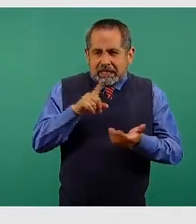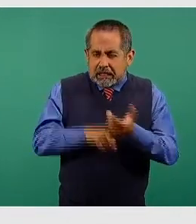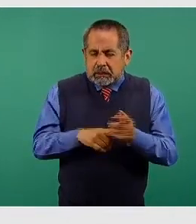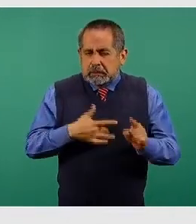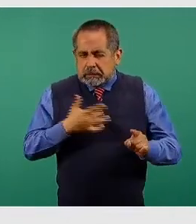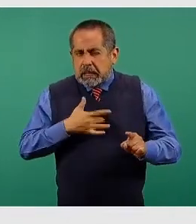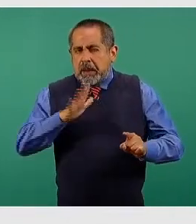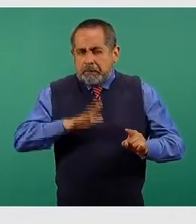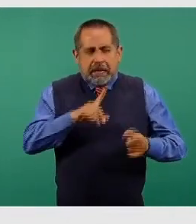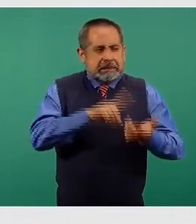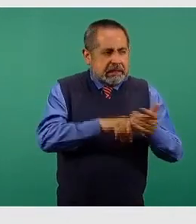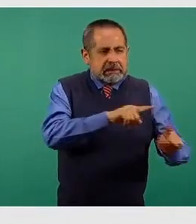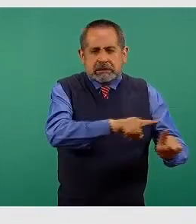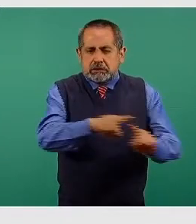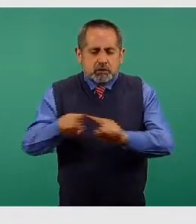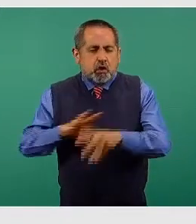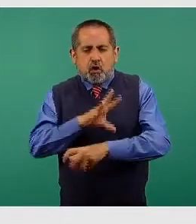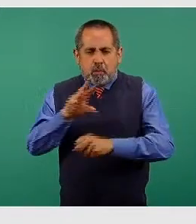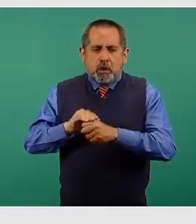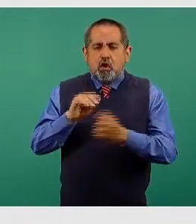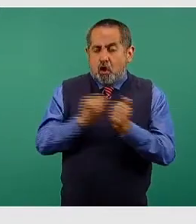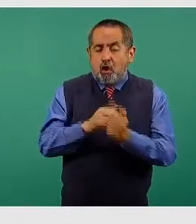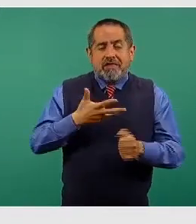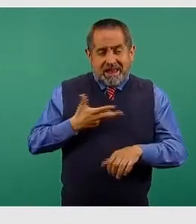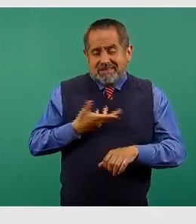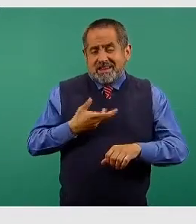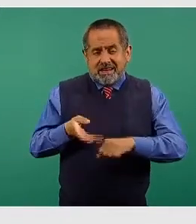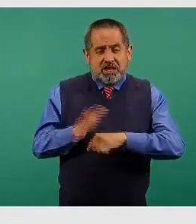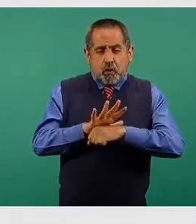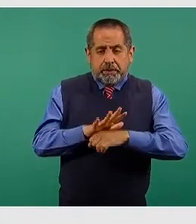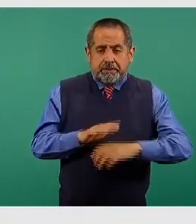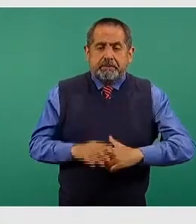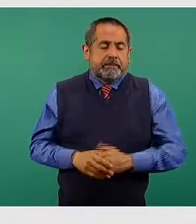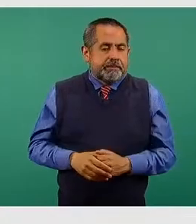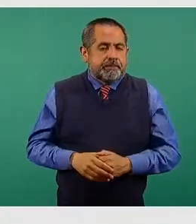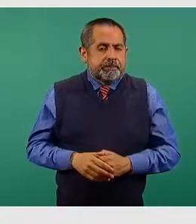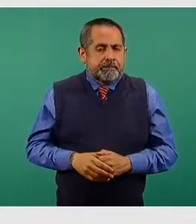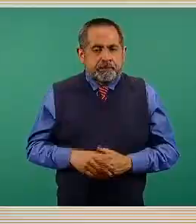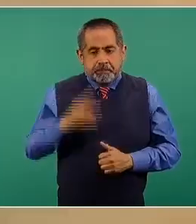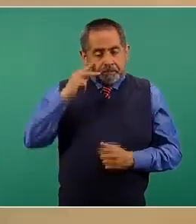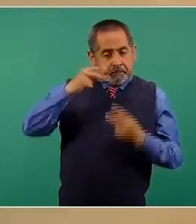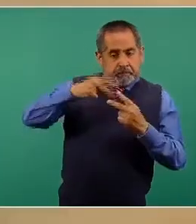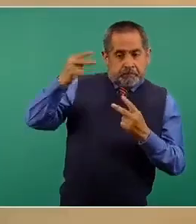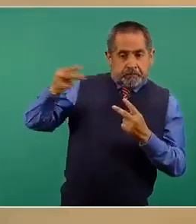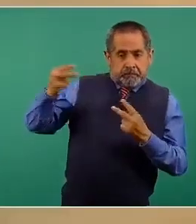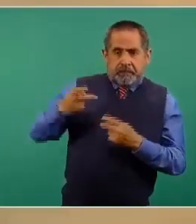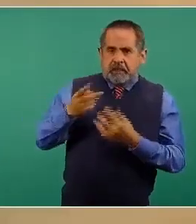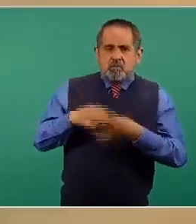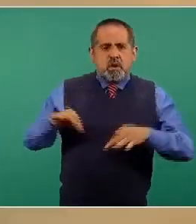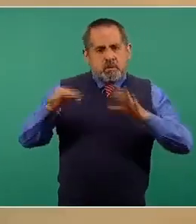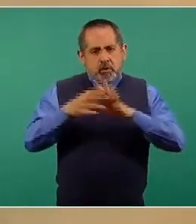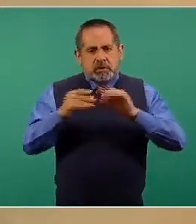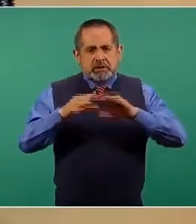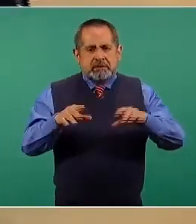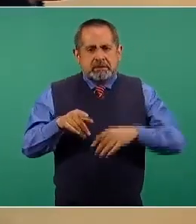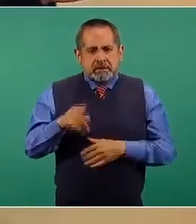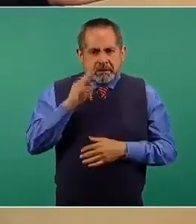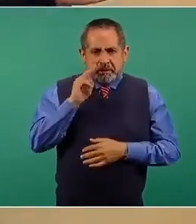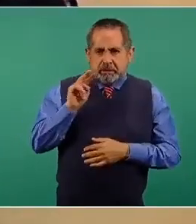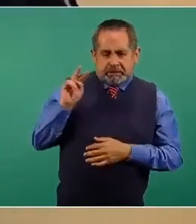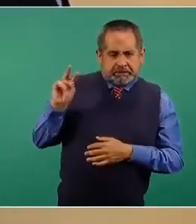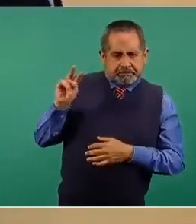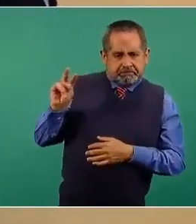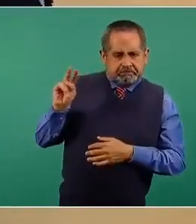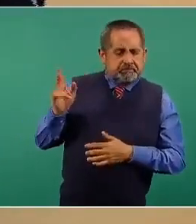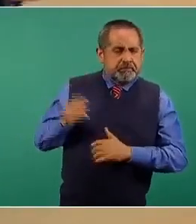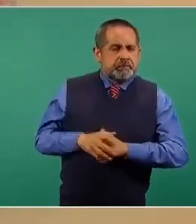583.896 esquemas completos. Esta gráfica tiene una relevancia muy importante que la hemos compartido y ustedes pueden ver